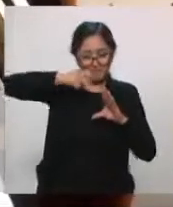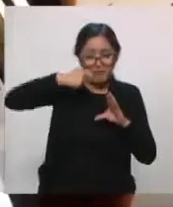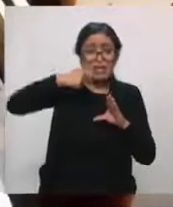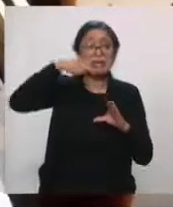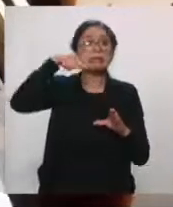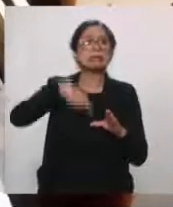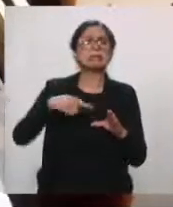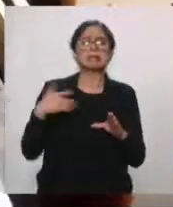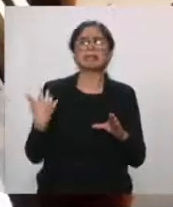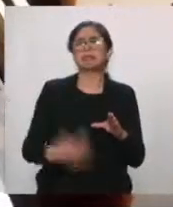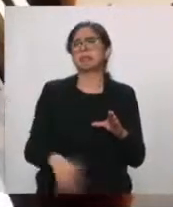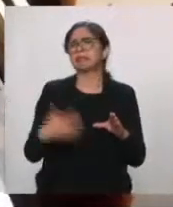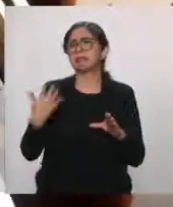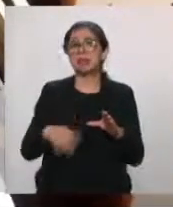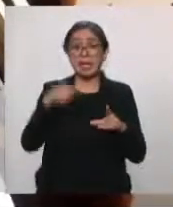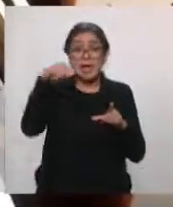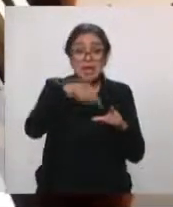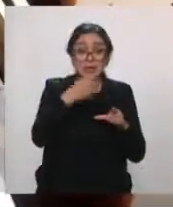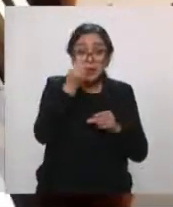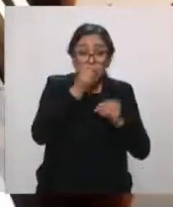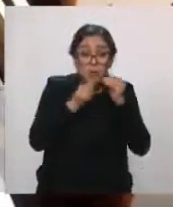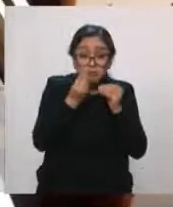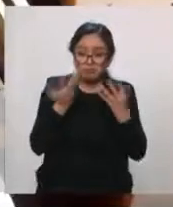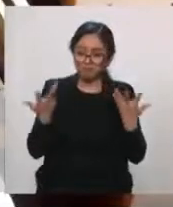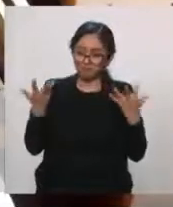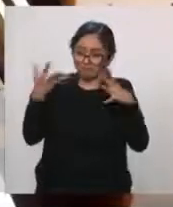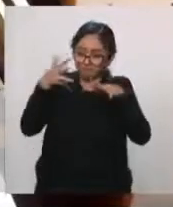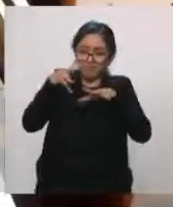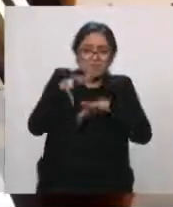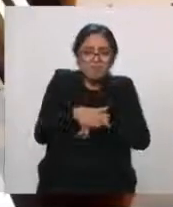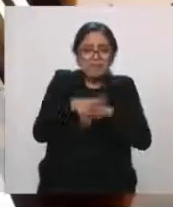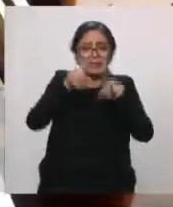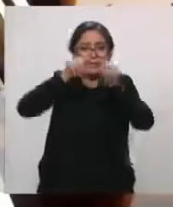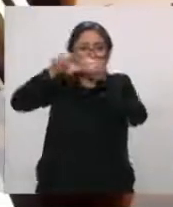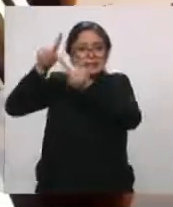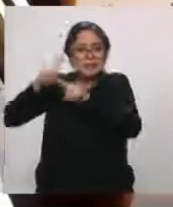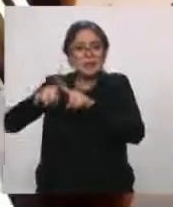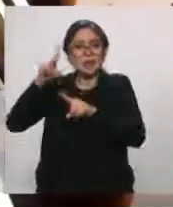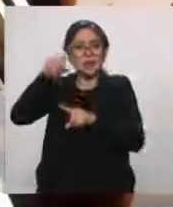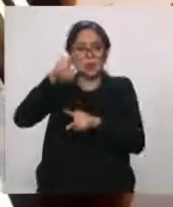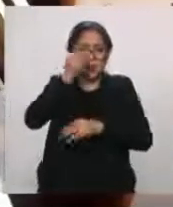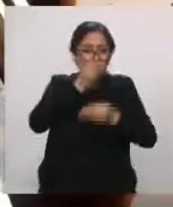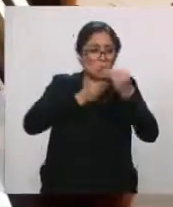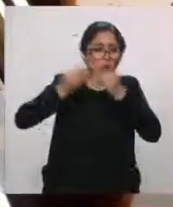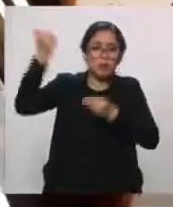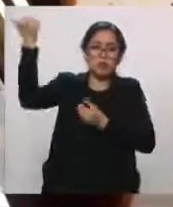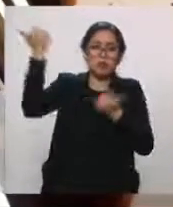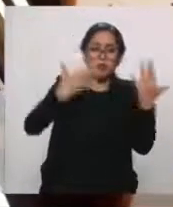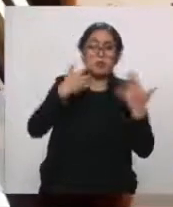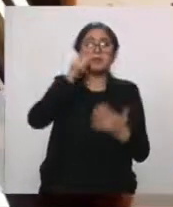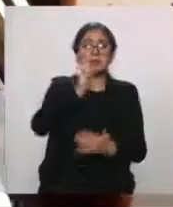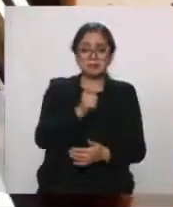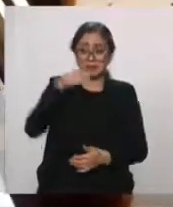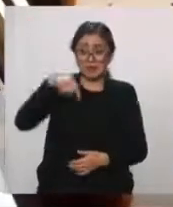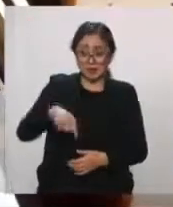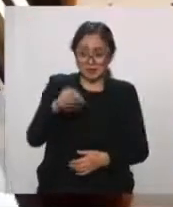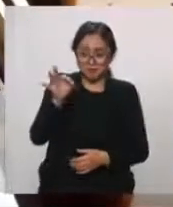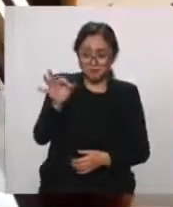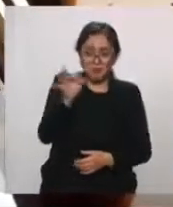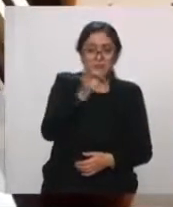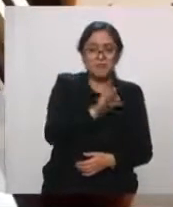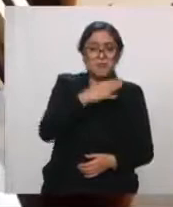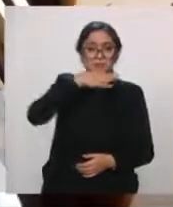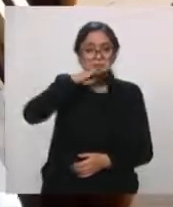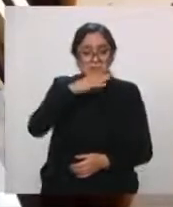un platillo muy mestizo. ¿Qué quiere decir esto? Que si bien es cierto que esos maravillosos granos de maíz son mesoamericanos,